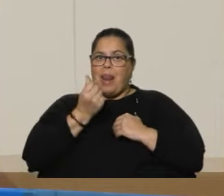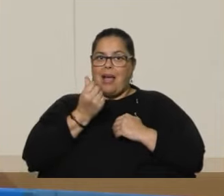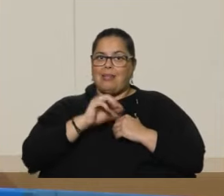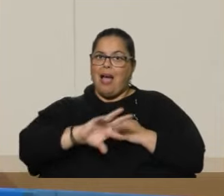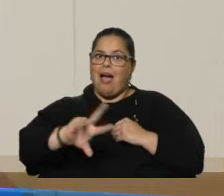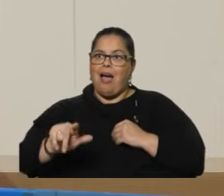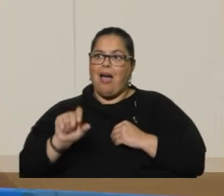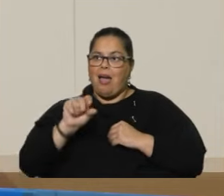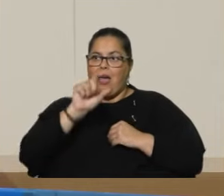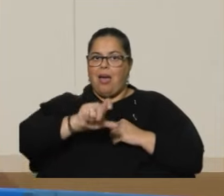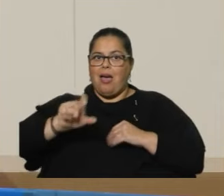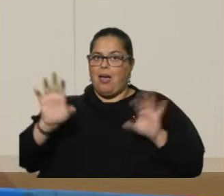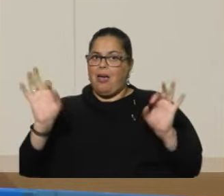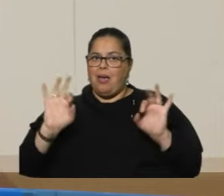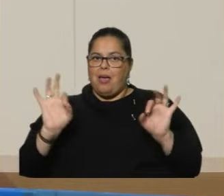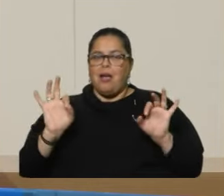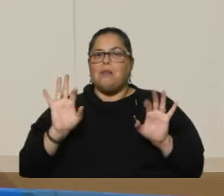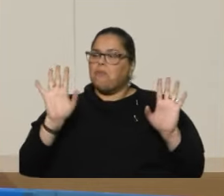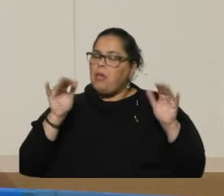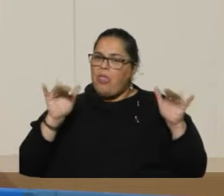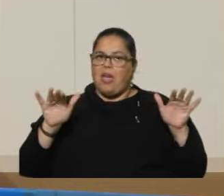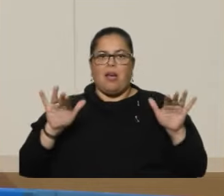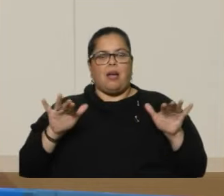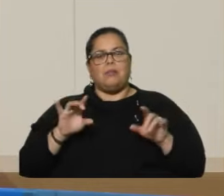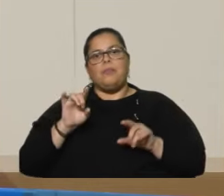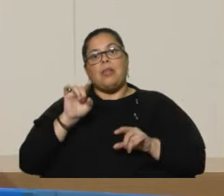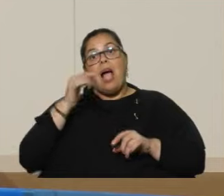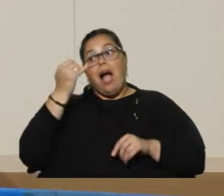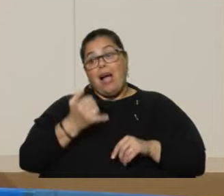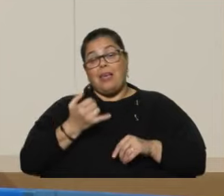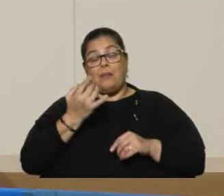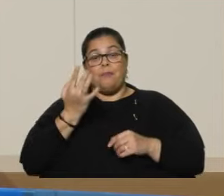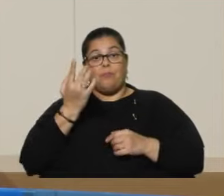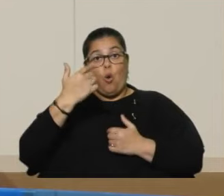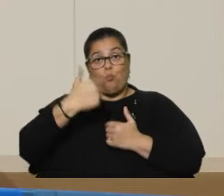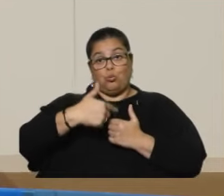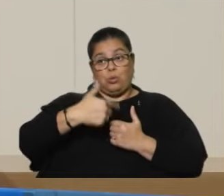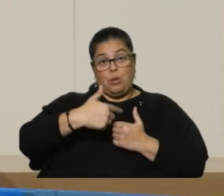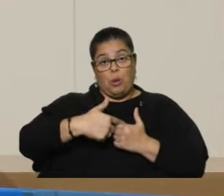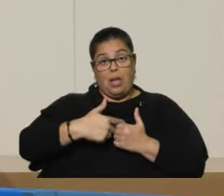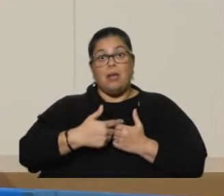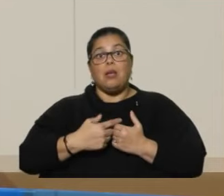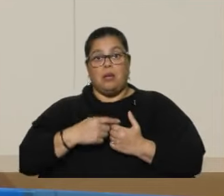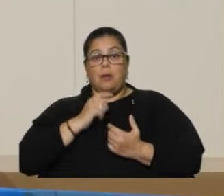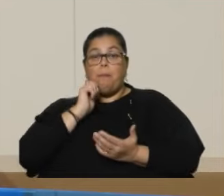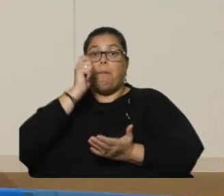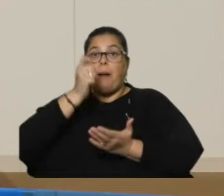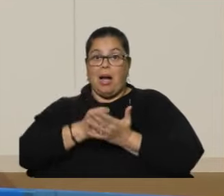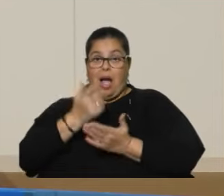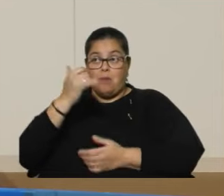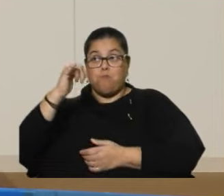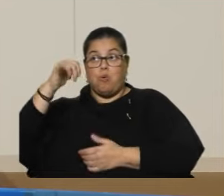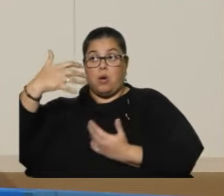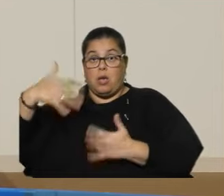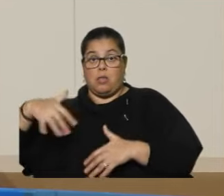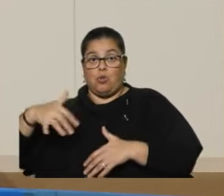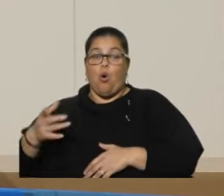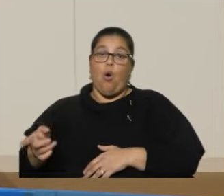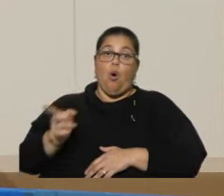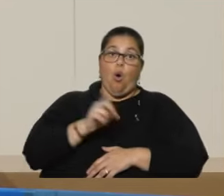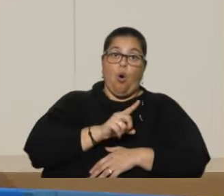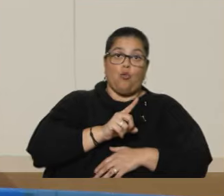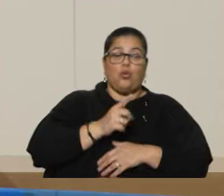que reflejen cuánto saldría. Claro, tenemos combustibles con una carga fiscal importante y con una serie de